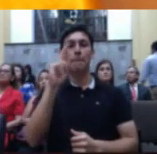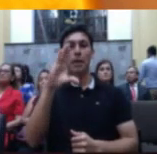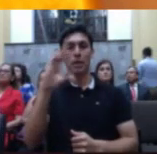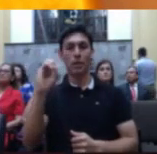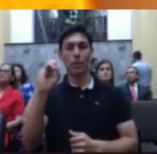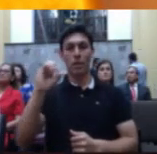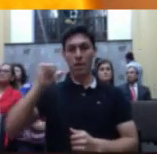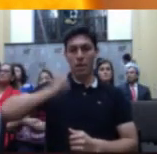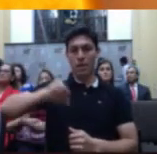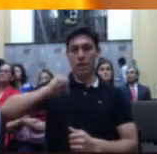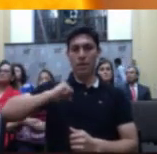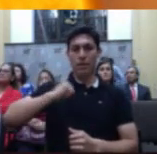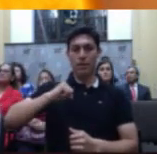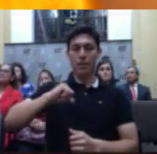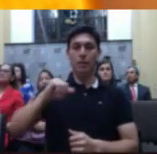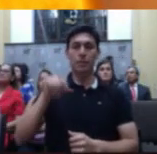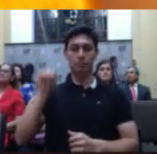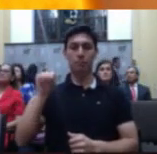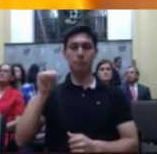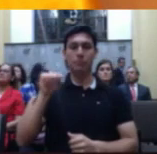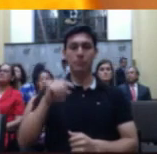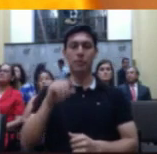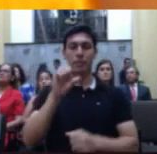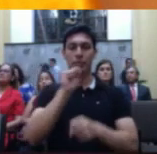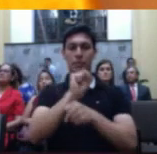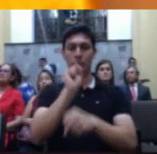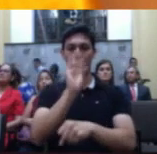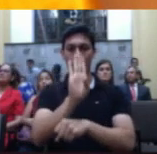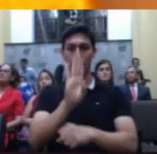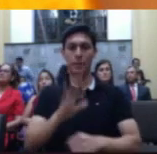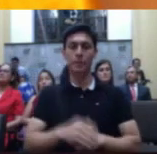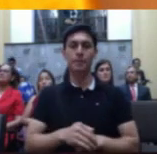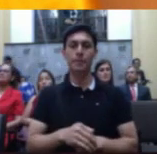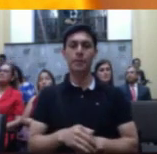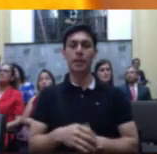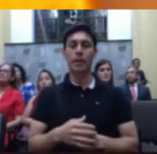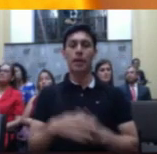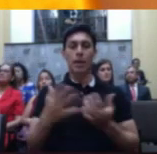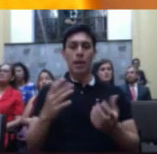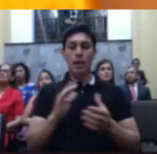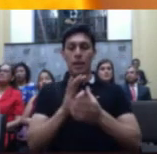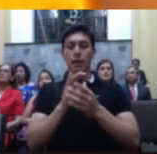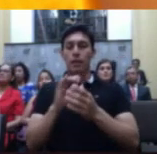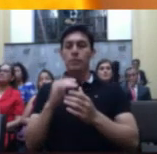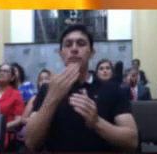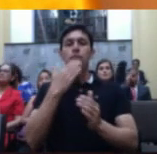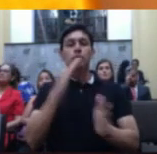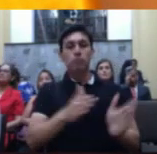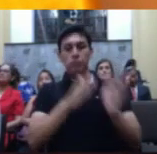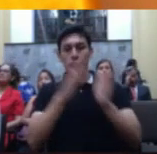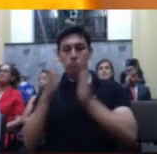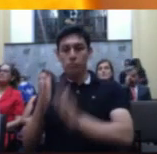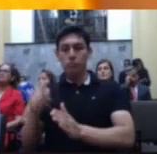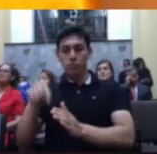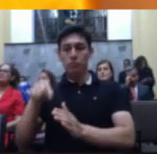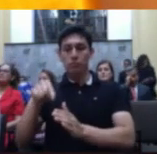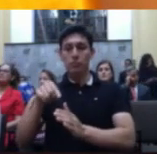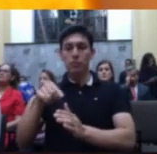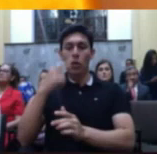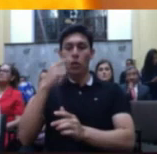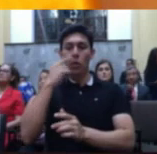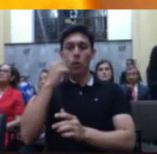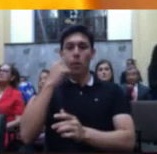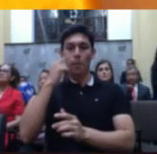alcalde de la Municipalidad de San Borja. El siguiente saludo es el saludo del alcalde distrito de San Isidro,